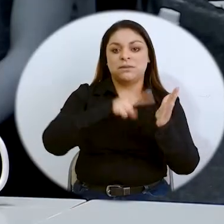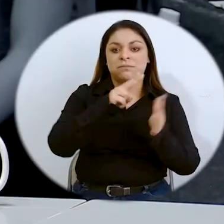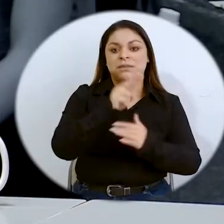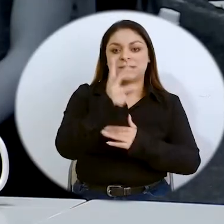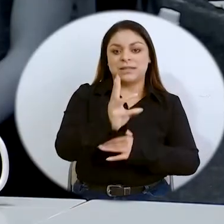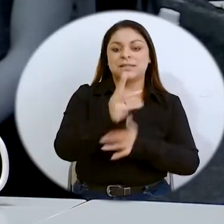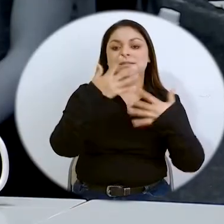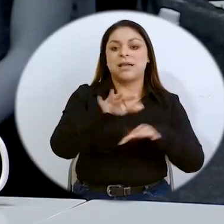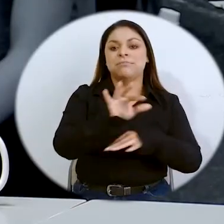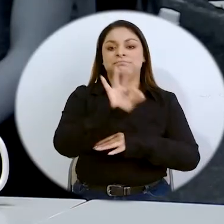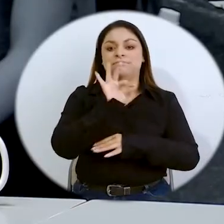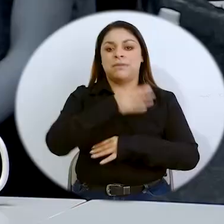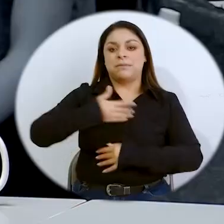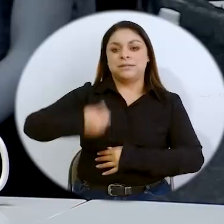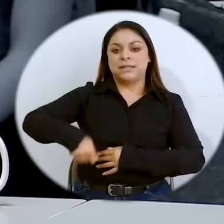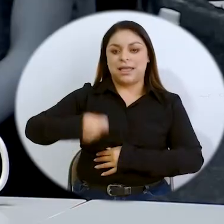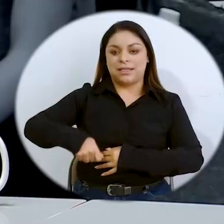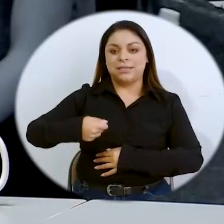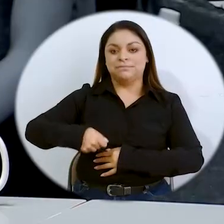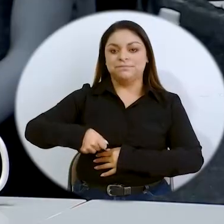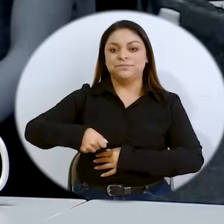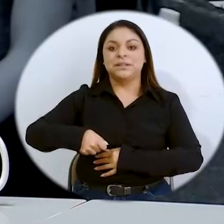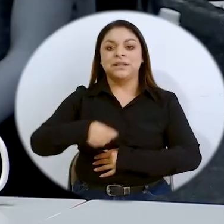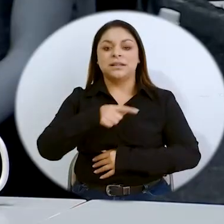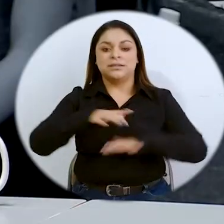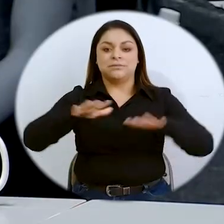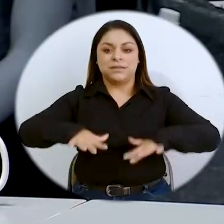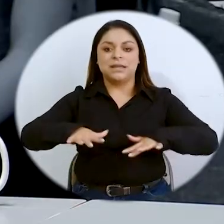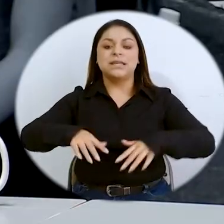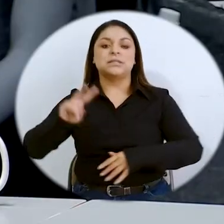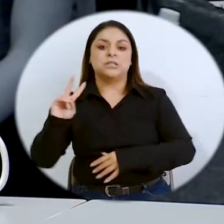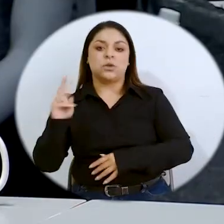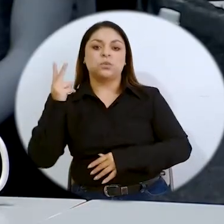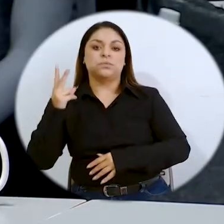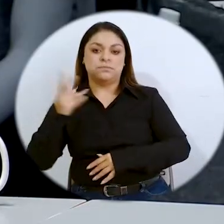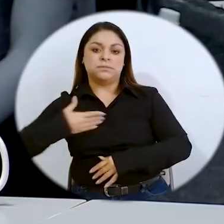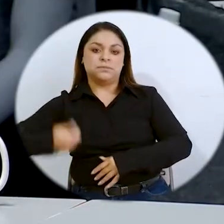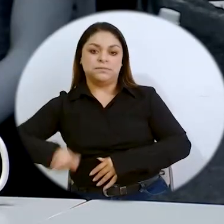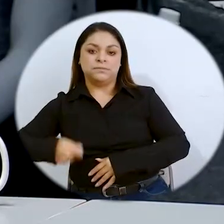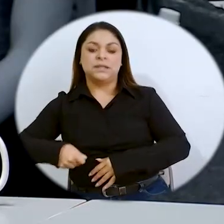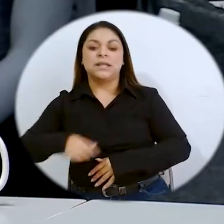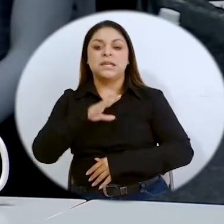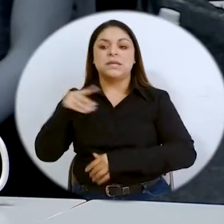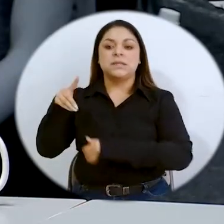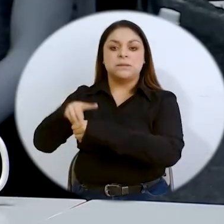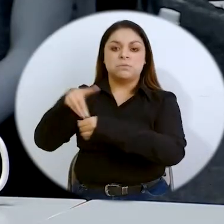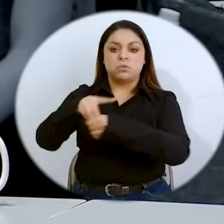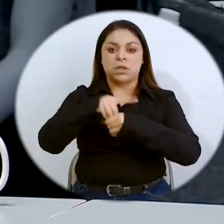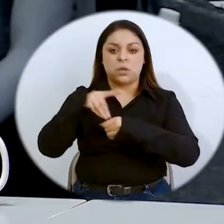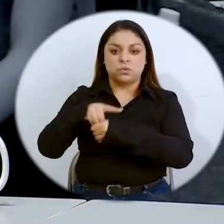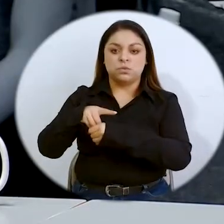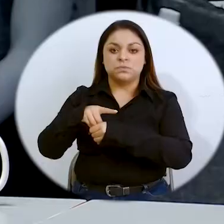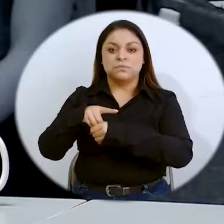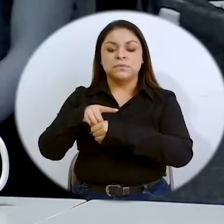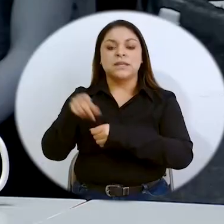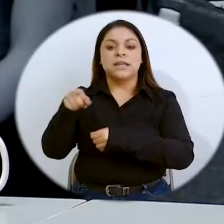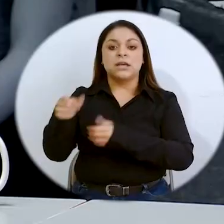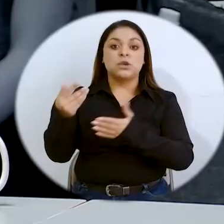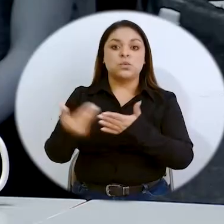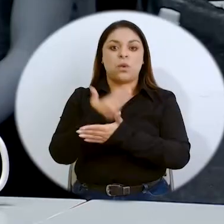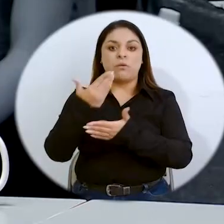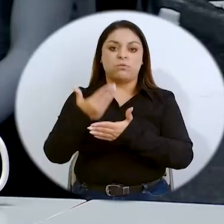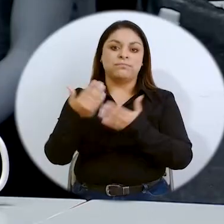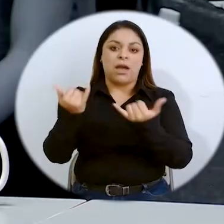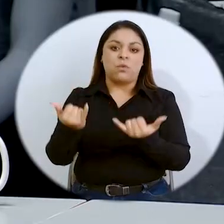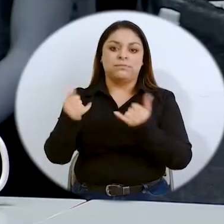que se escogió la presidencia de la República, las vicepresidencias y pues las diputaciones que conformarán el nuevo Congreso a